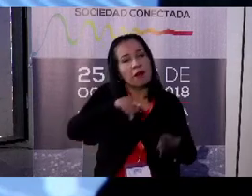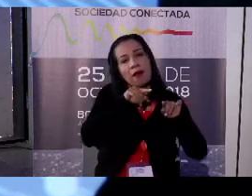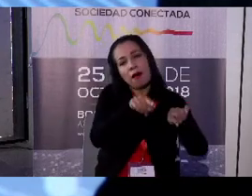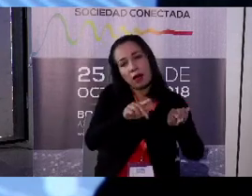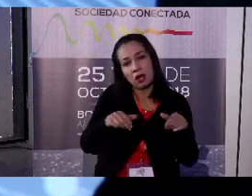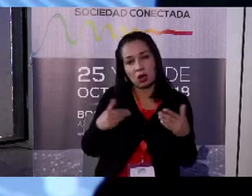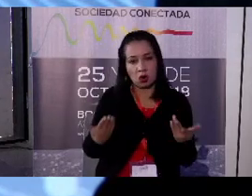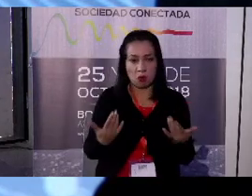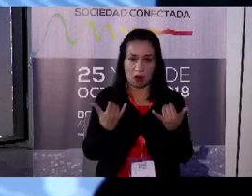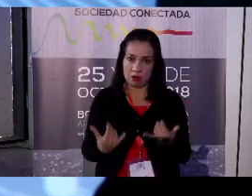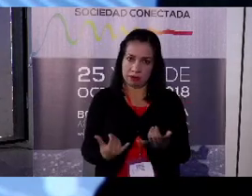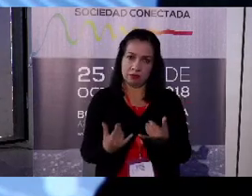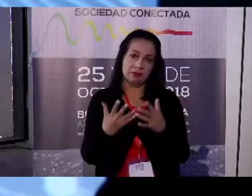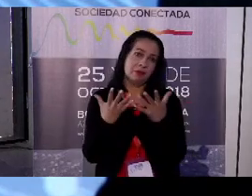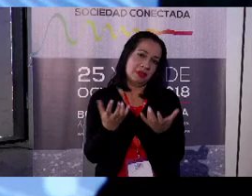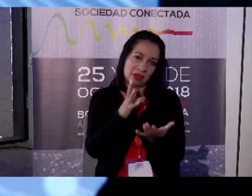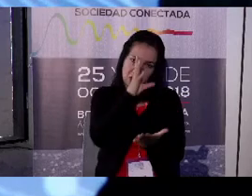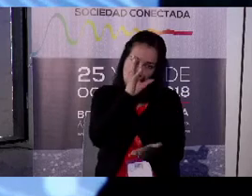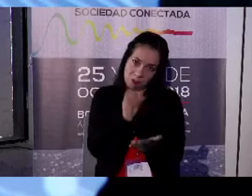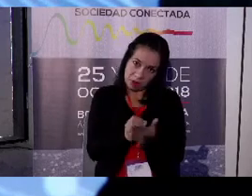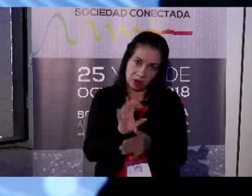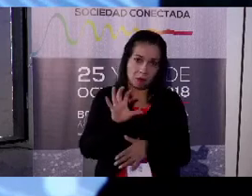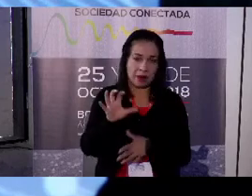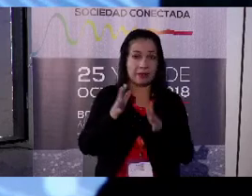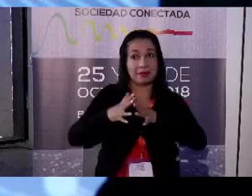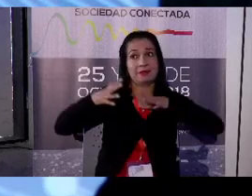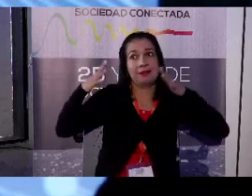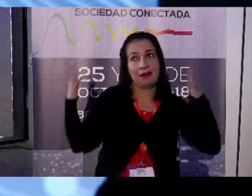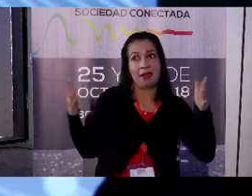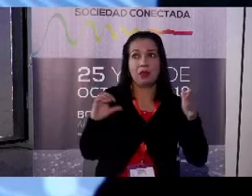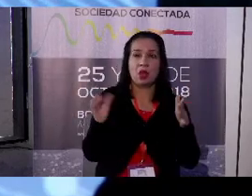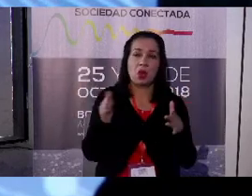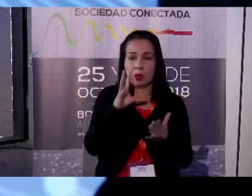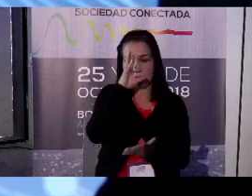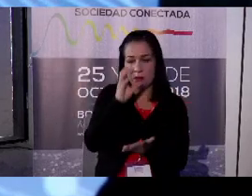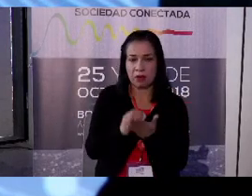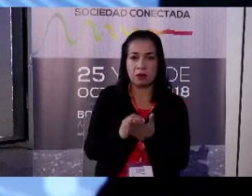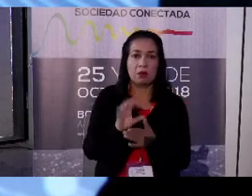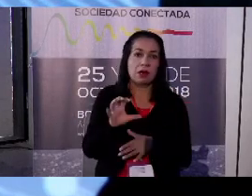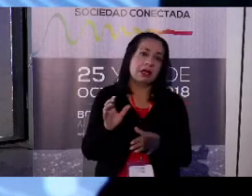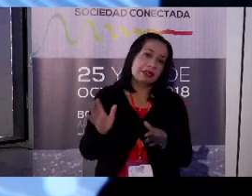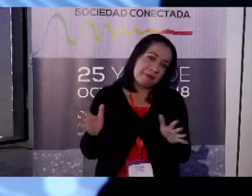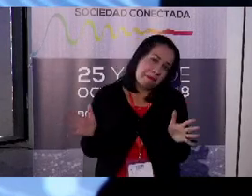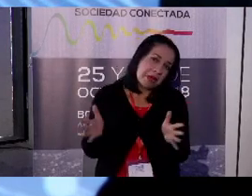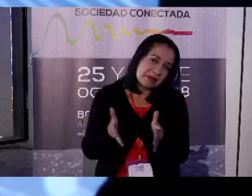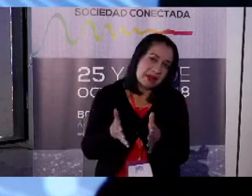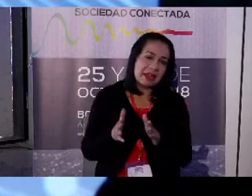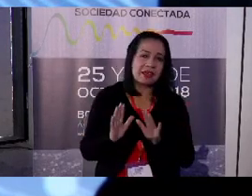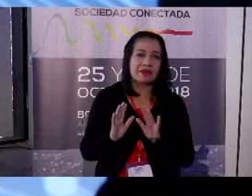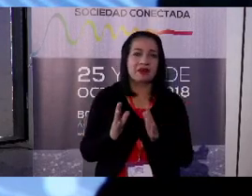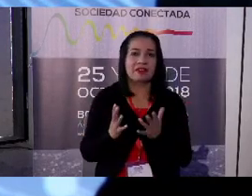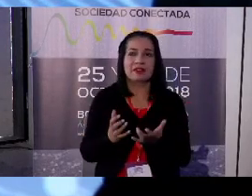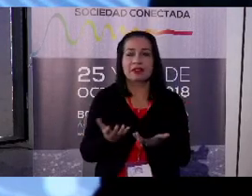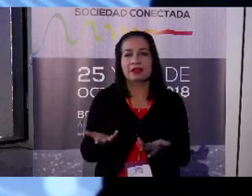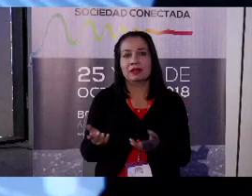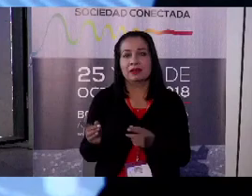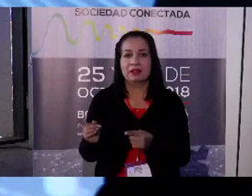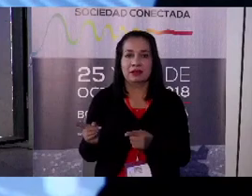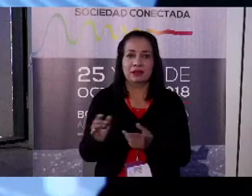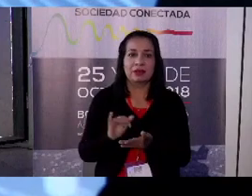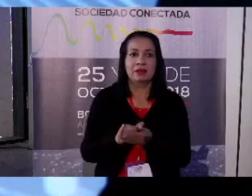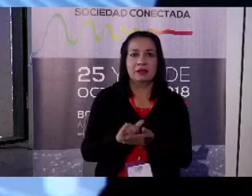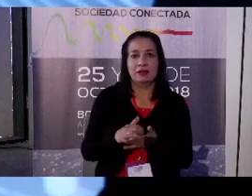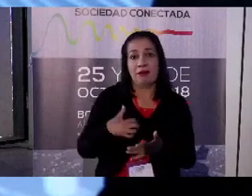gustaría tal vez una opinión de un país muy grande y otra de un país un poquito más pequeño Y pues evidentemente Hugo este